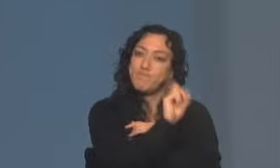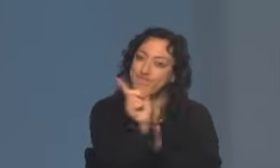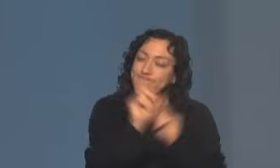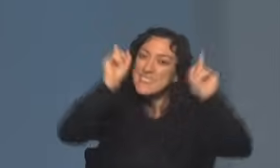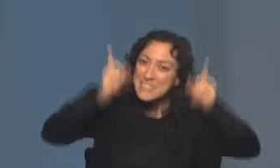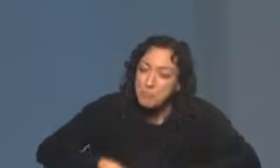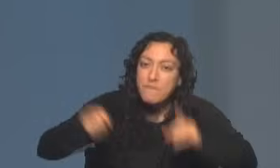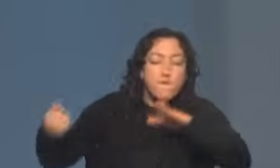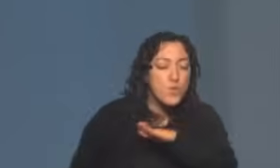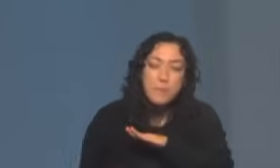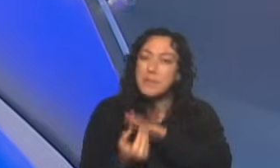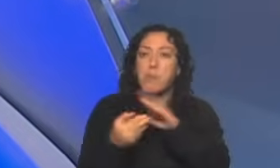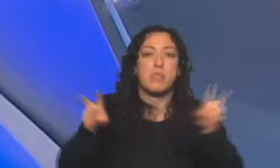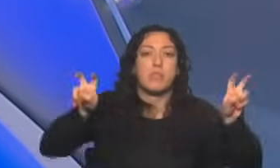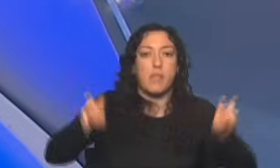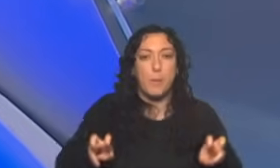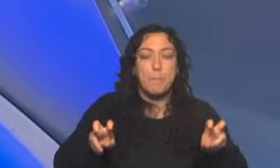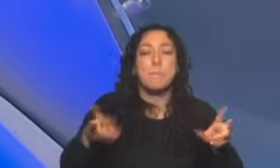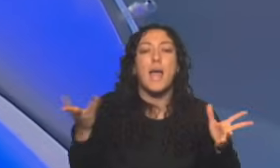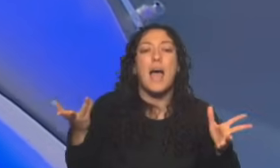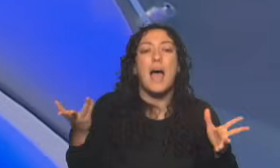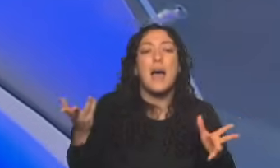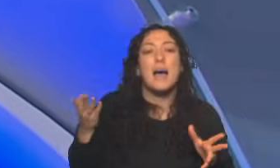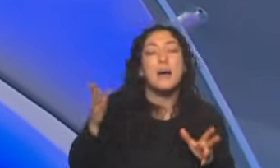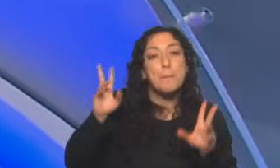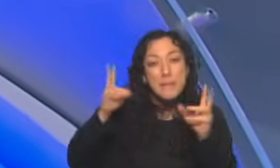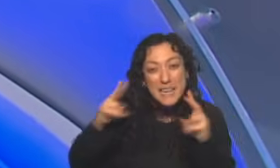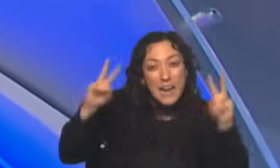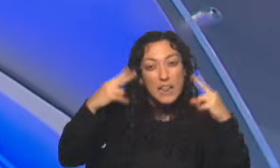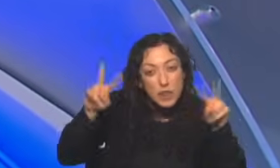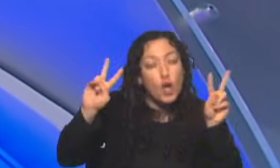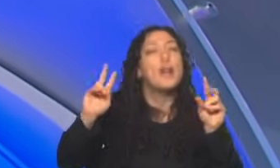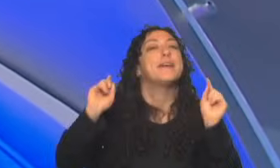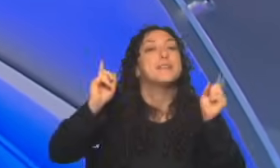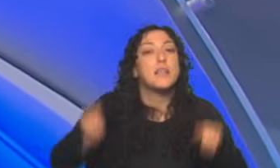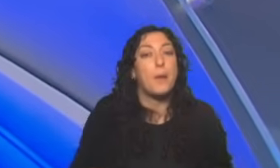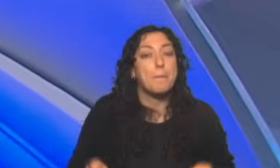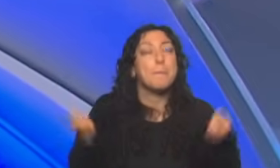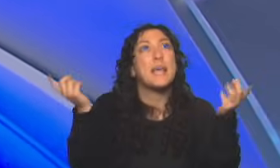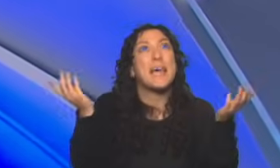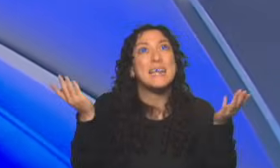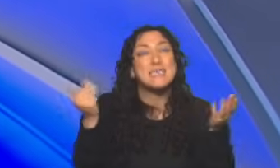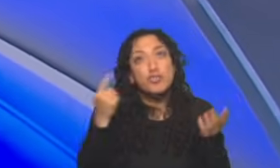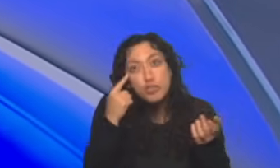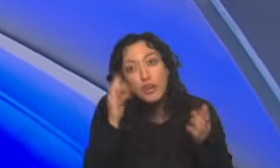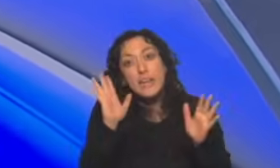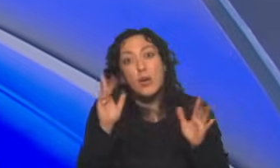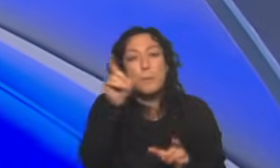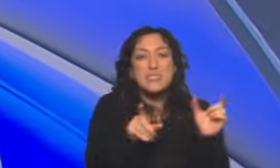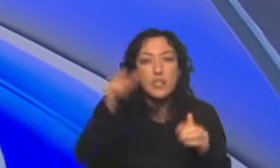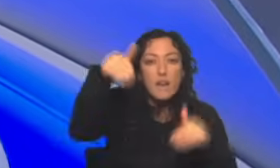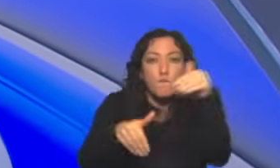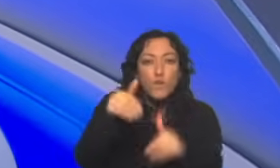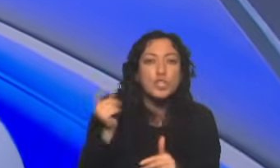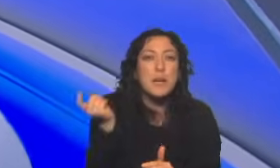ver fundamentalmente con el Darién, el tema migratorio, y otro que yo creo que mucha gente votó pensando